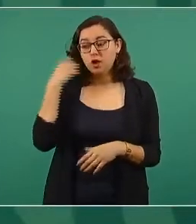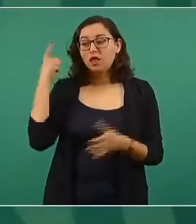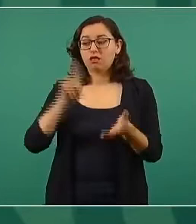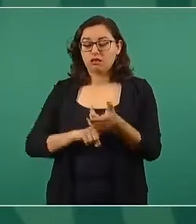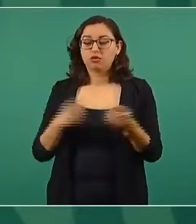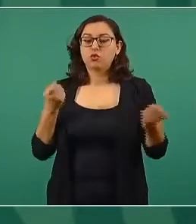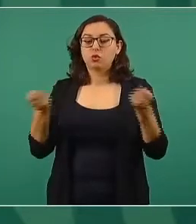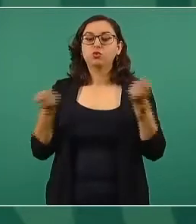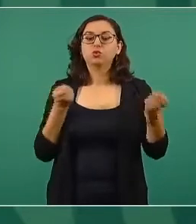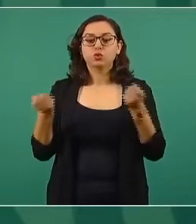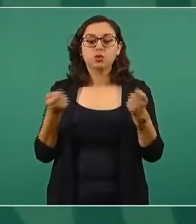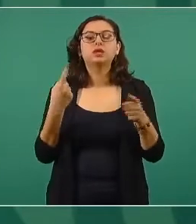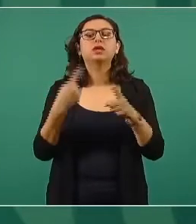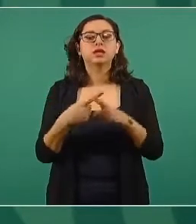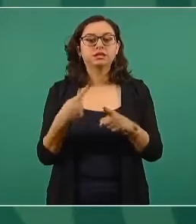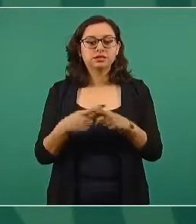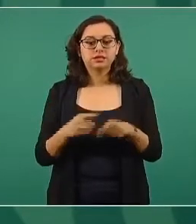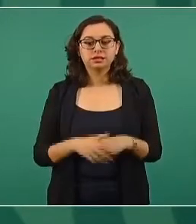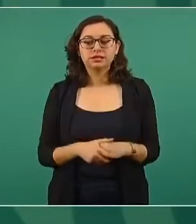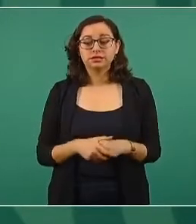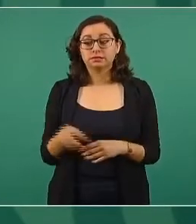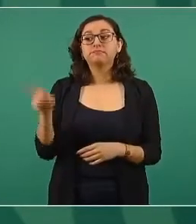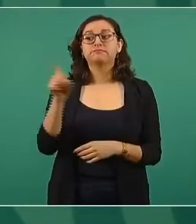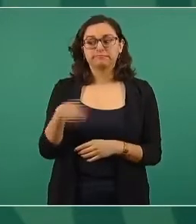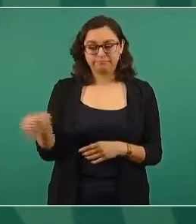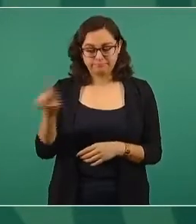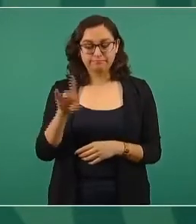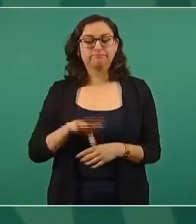normales. Y a veces